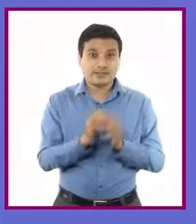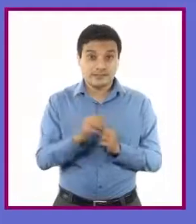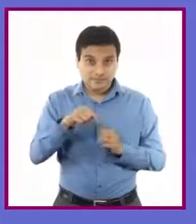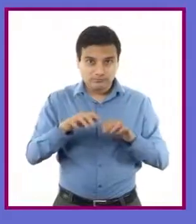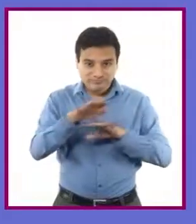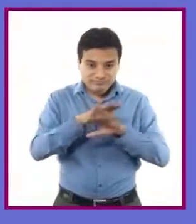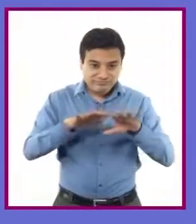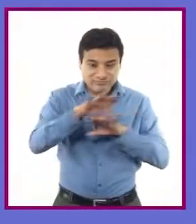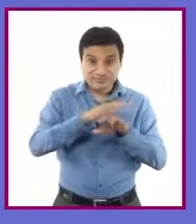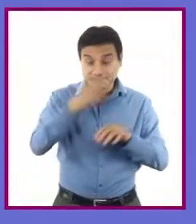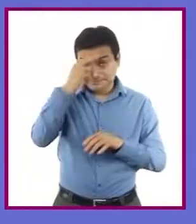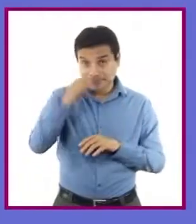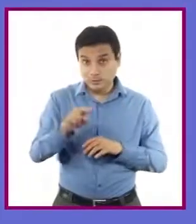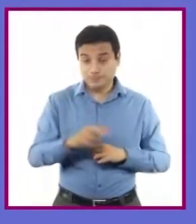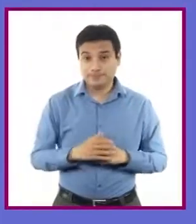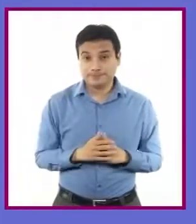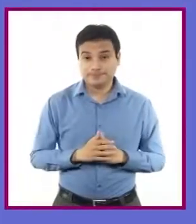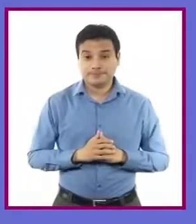México.